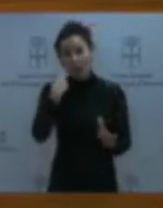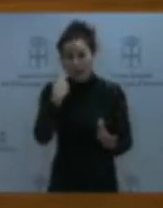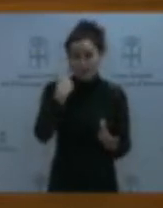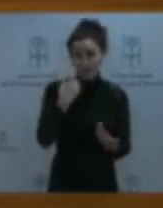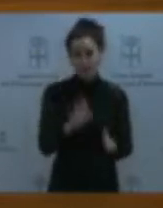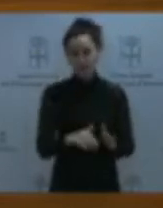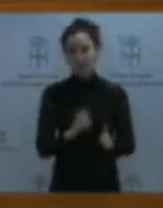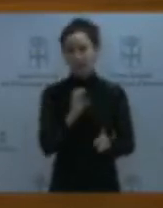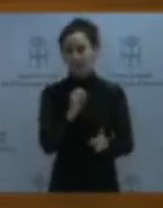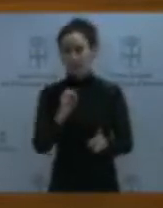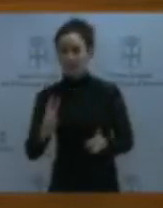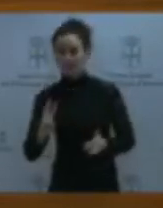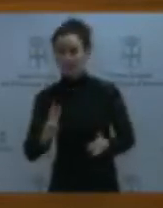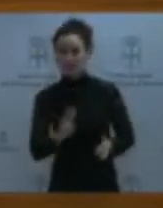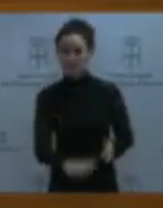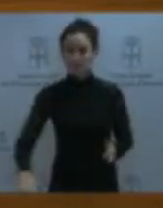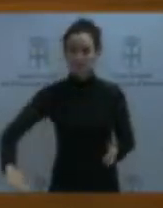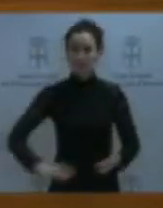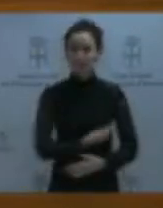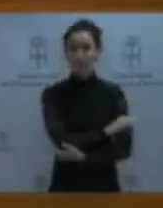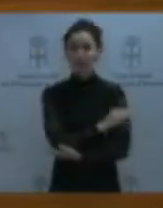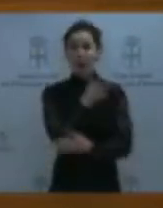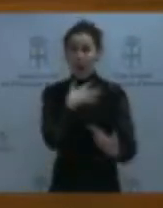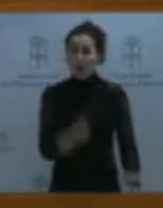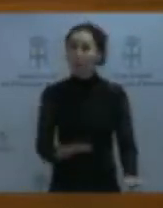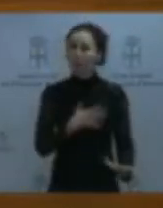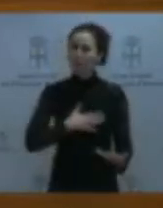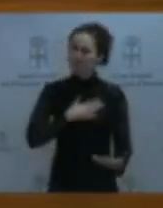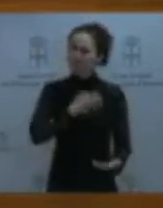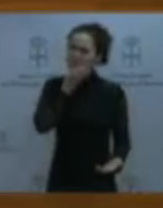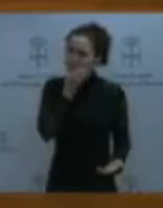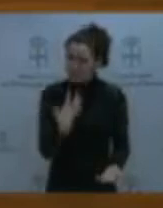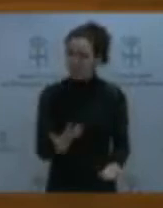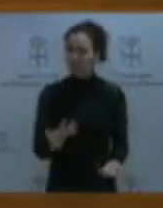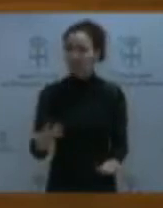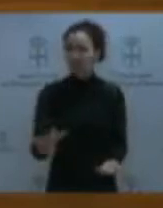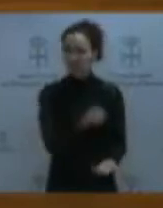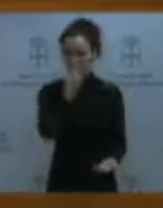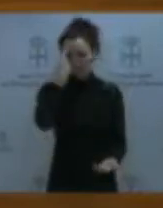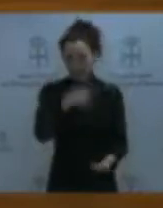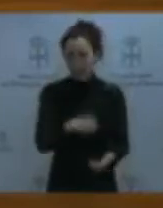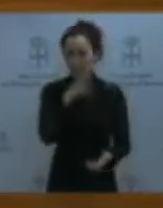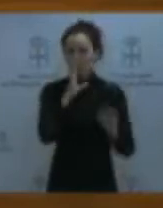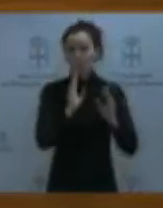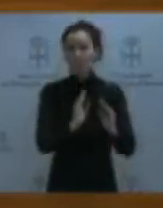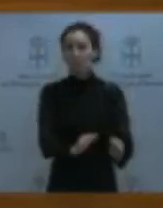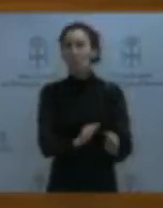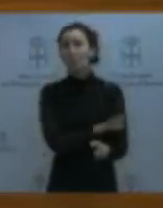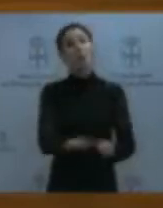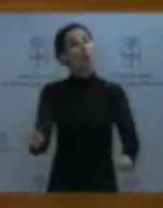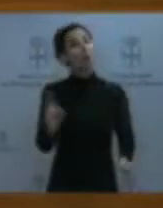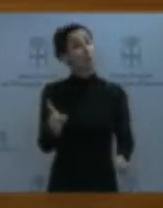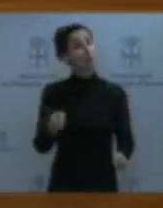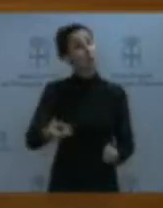años. Puede ser la que tenemos, que es insatisfactoria, y lo sabemos, y que no ha cubierto las